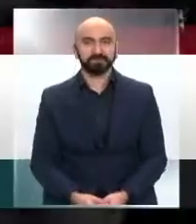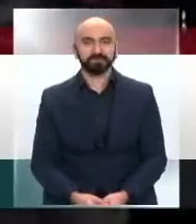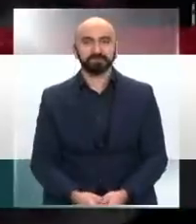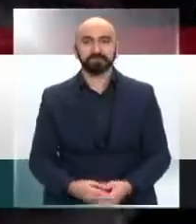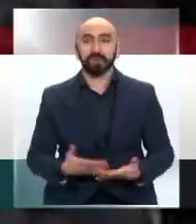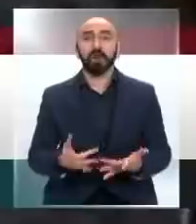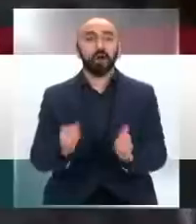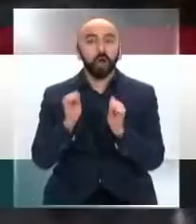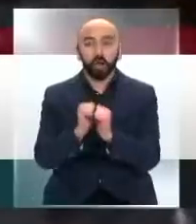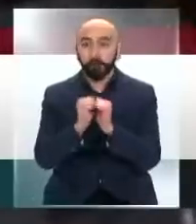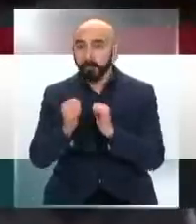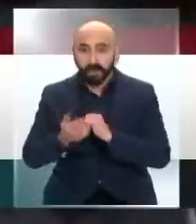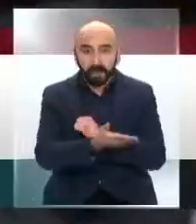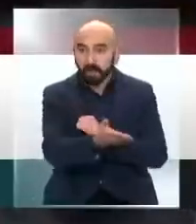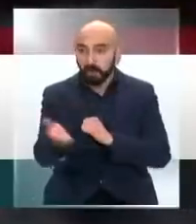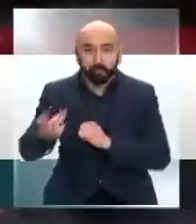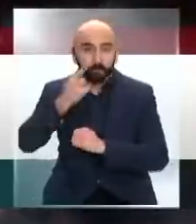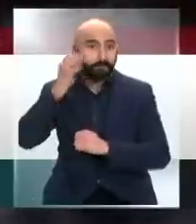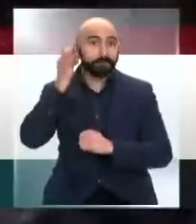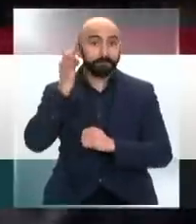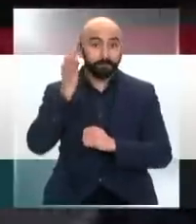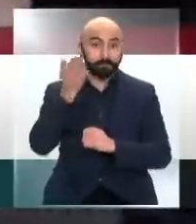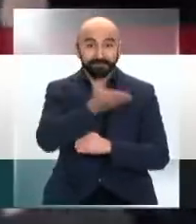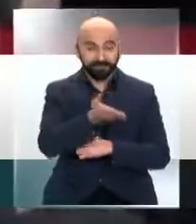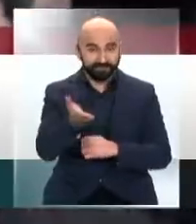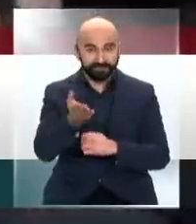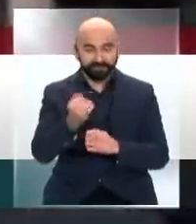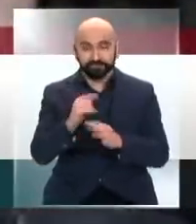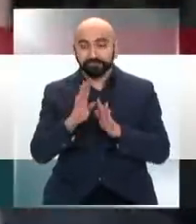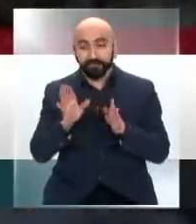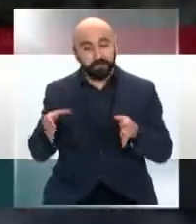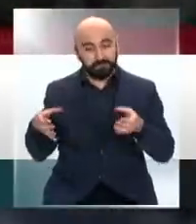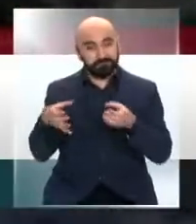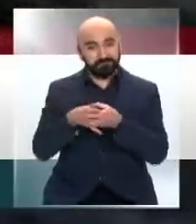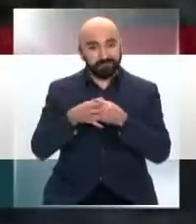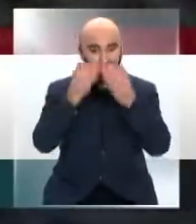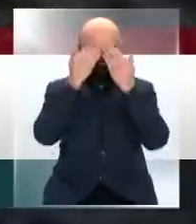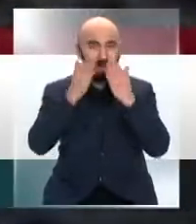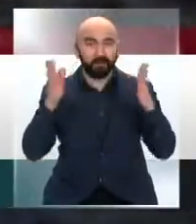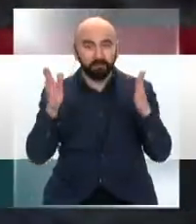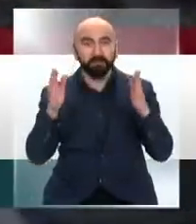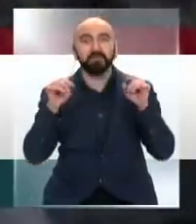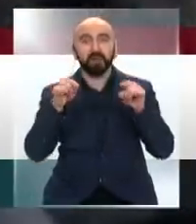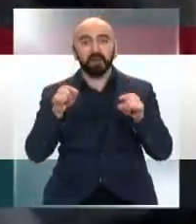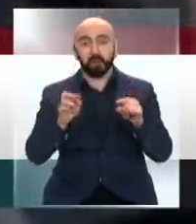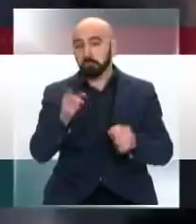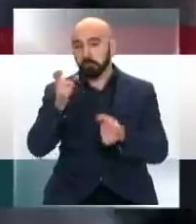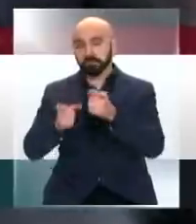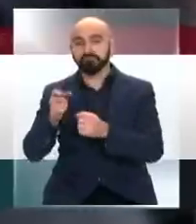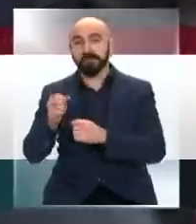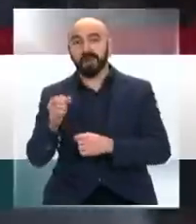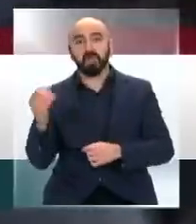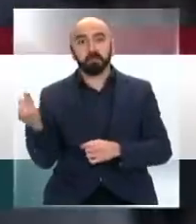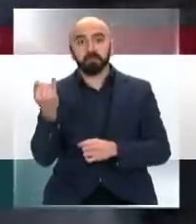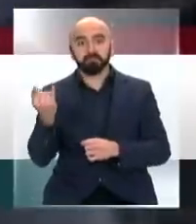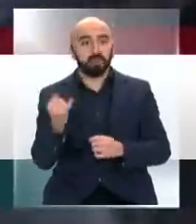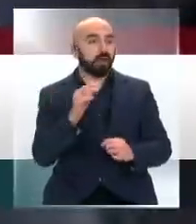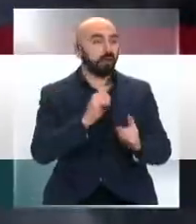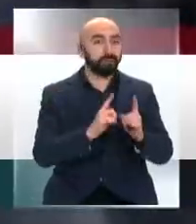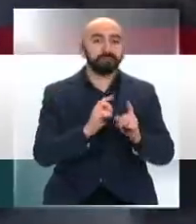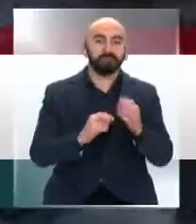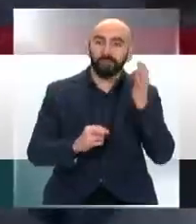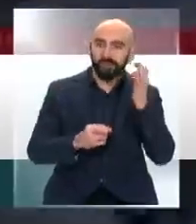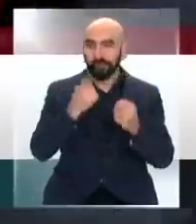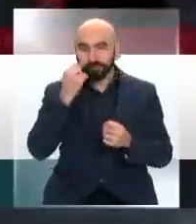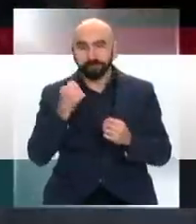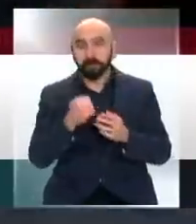Compañeros y compañeras del Frente Amplio, a las y los independientes, a todos los compañeros y